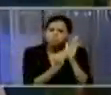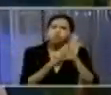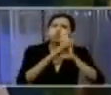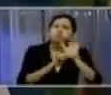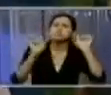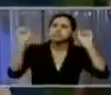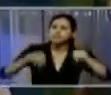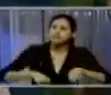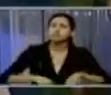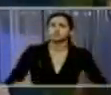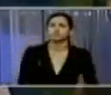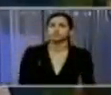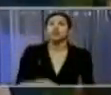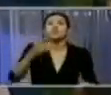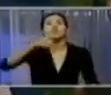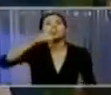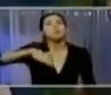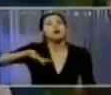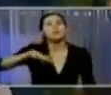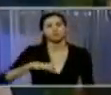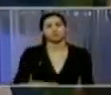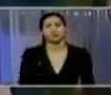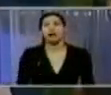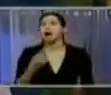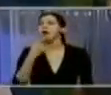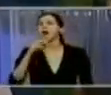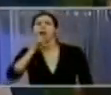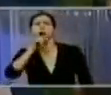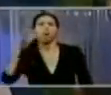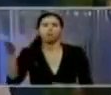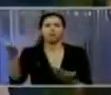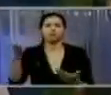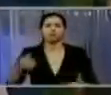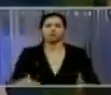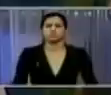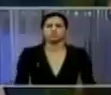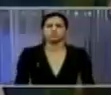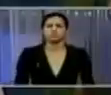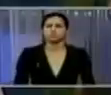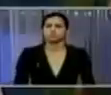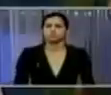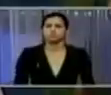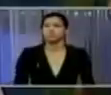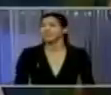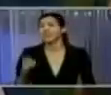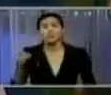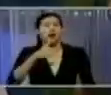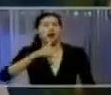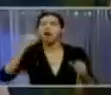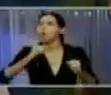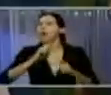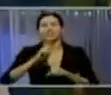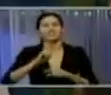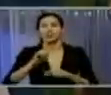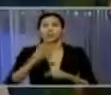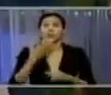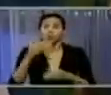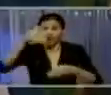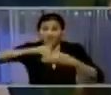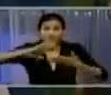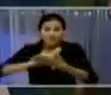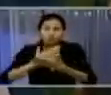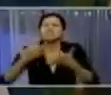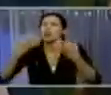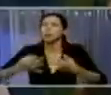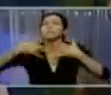un derecho del pueblo y vienen a declarar. No aguantarían un referéndum, no lo